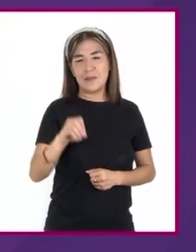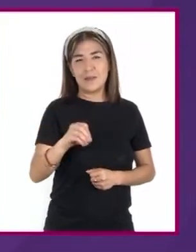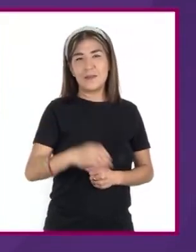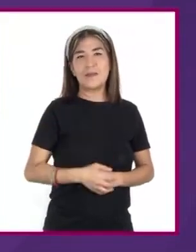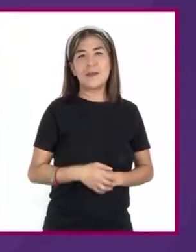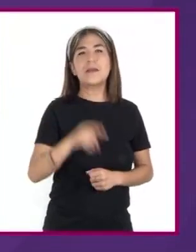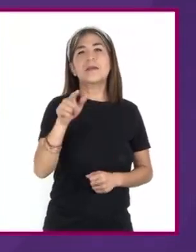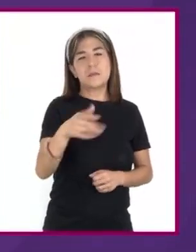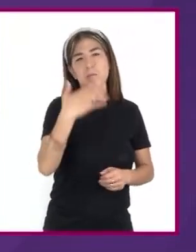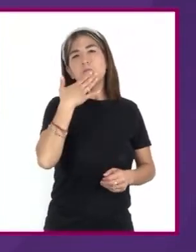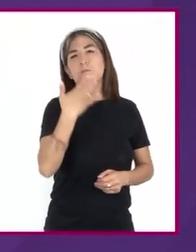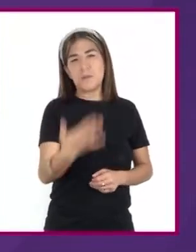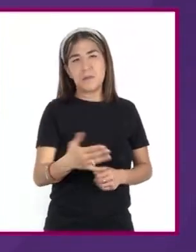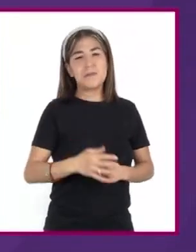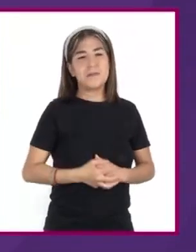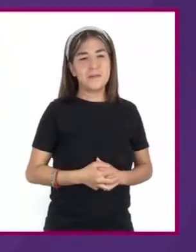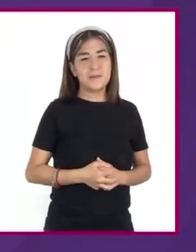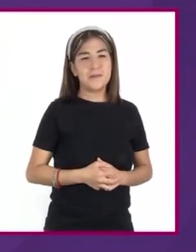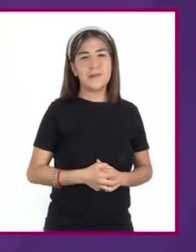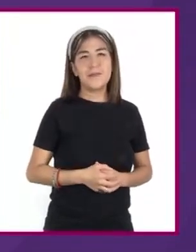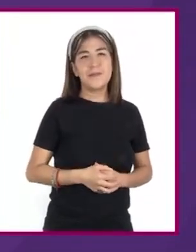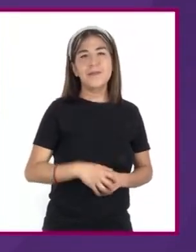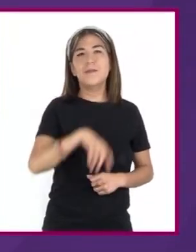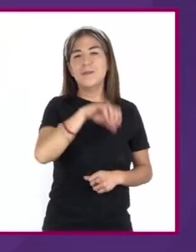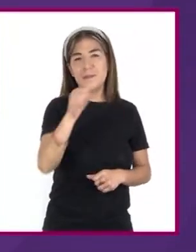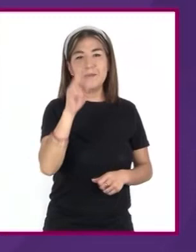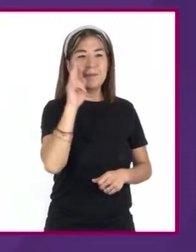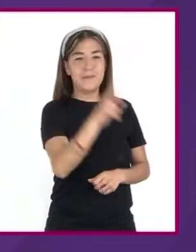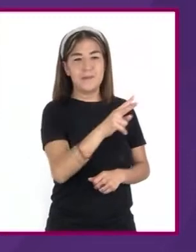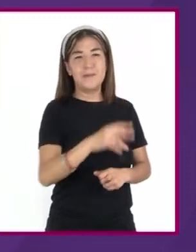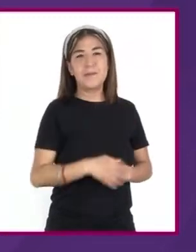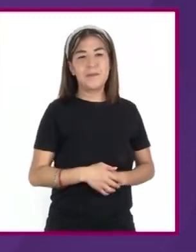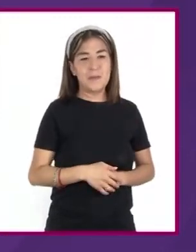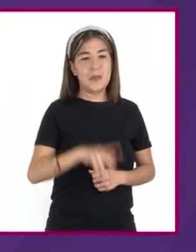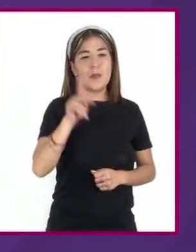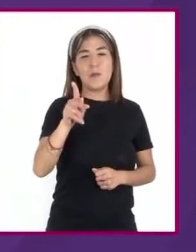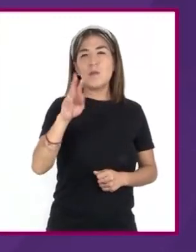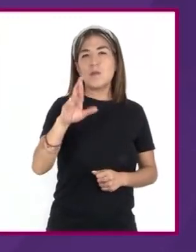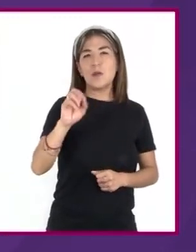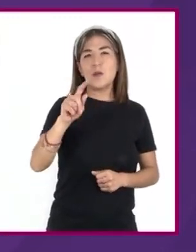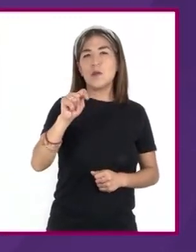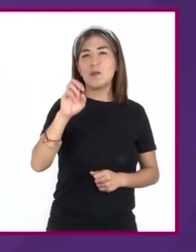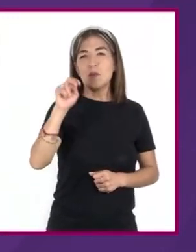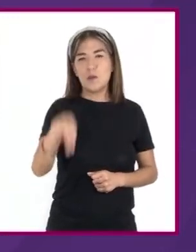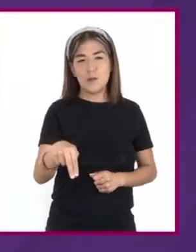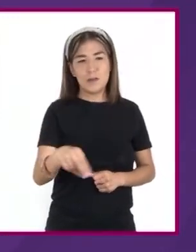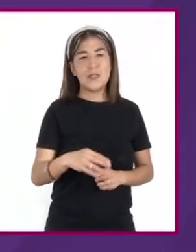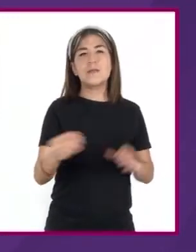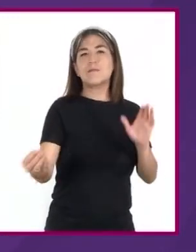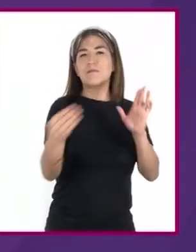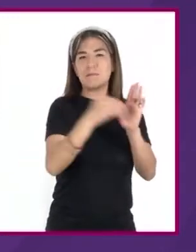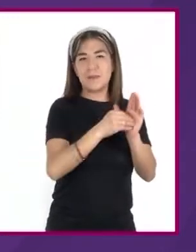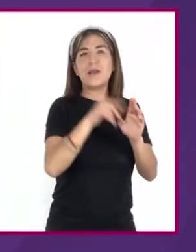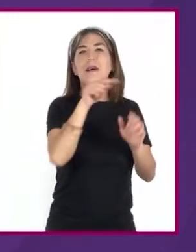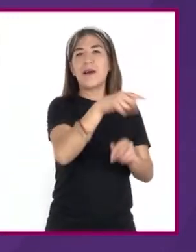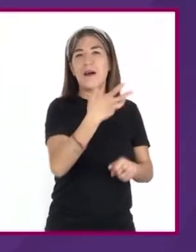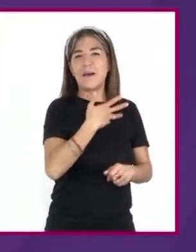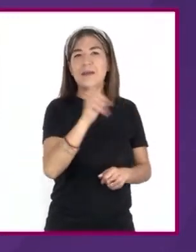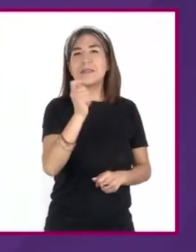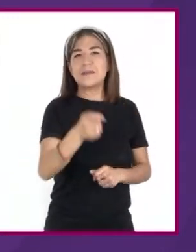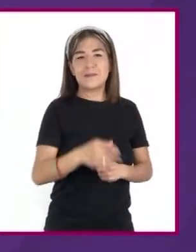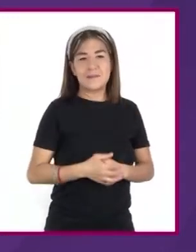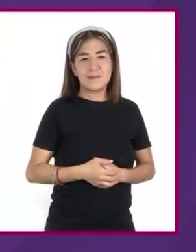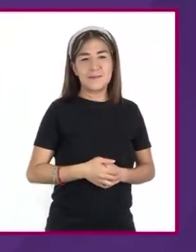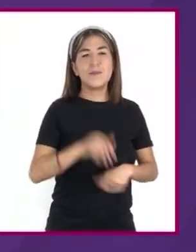Es un elemento estable. Vean, en la parte superior tenemos un protón. Ya en nuestra tabla periódica aparece